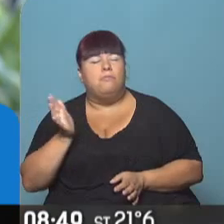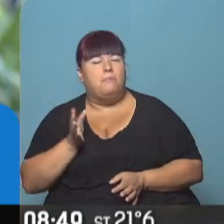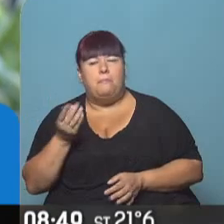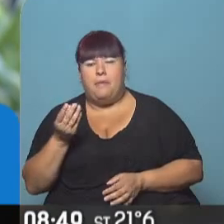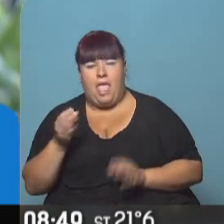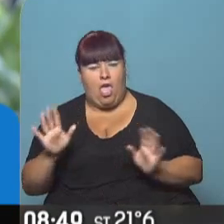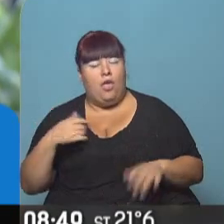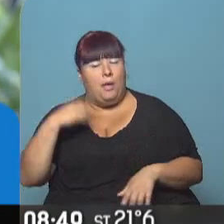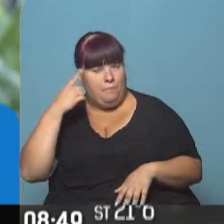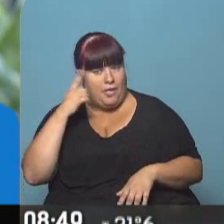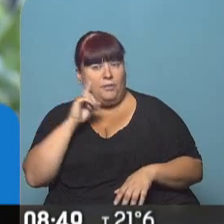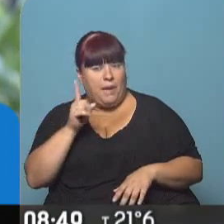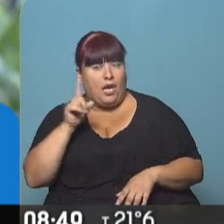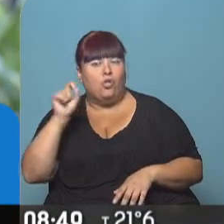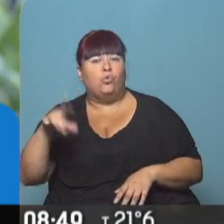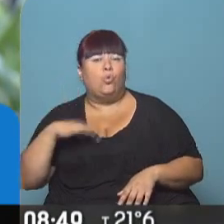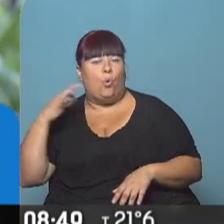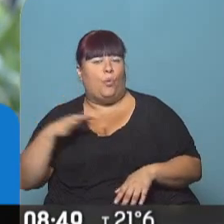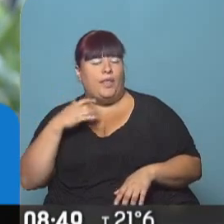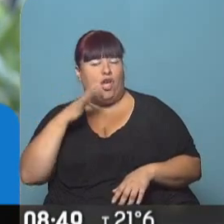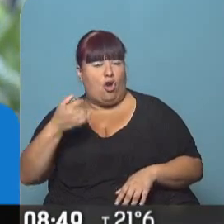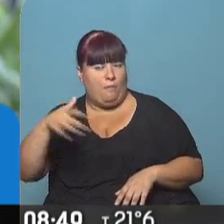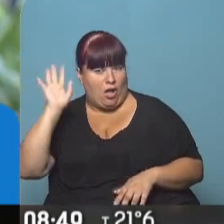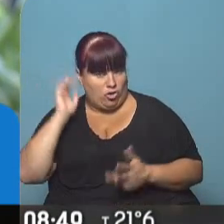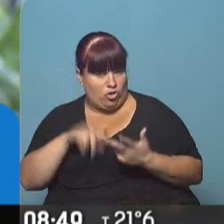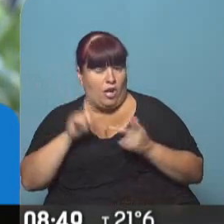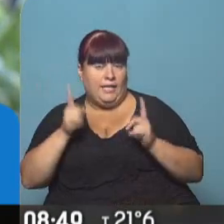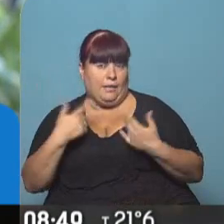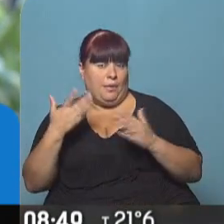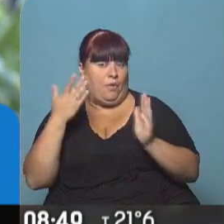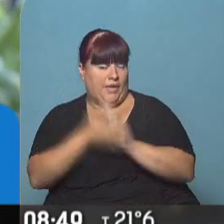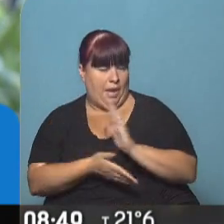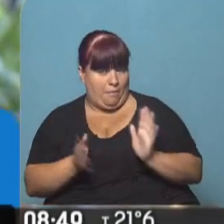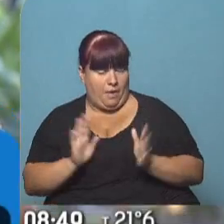tenemos miedo porque creemos que corre riesgo la vida de mi hijo mayor, y además de fugarse él, ¿no?